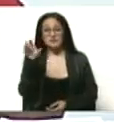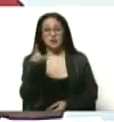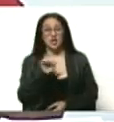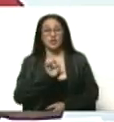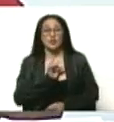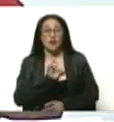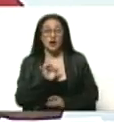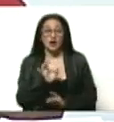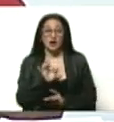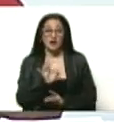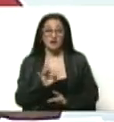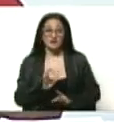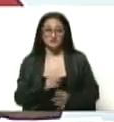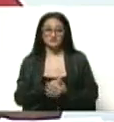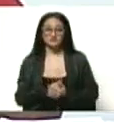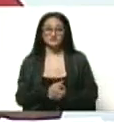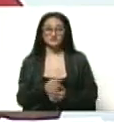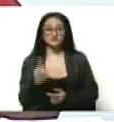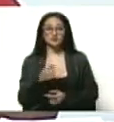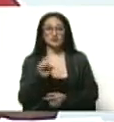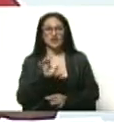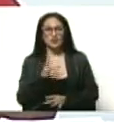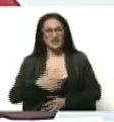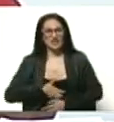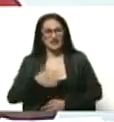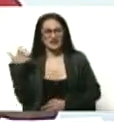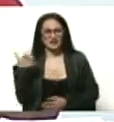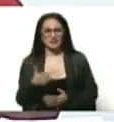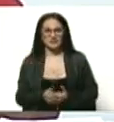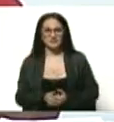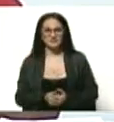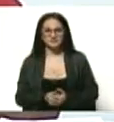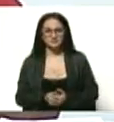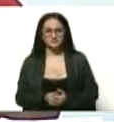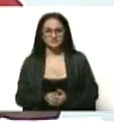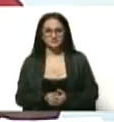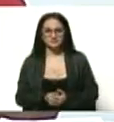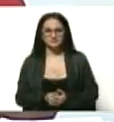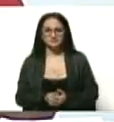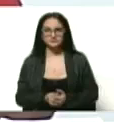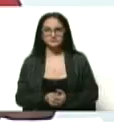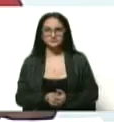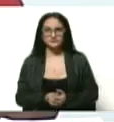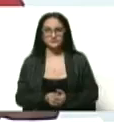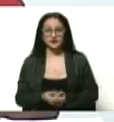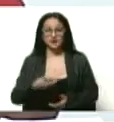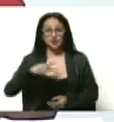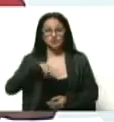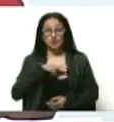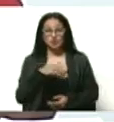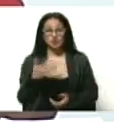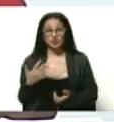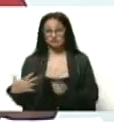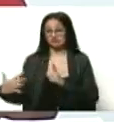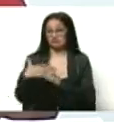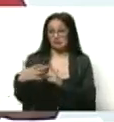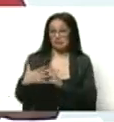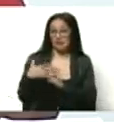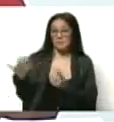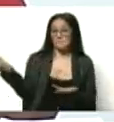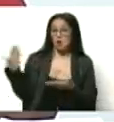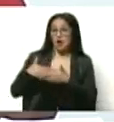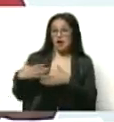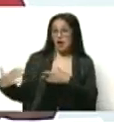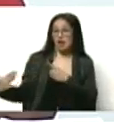No solo le duele, le da mucha rabia que nosotros a pesar de todos los ataques, sanciones,